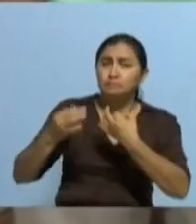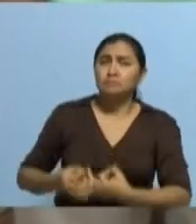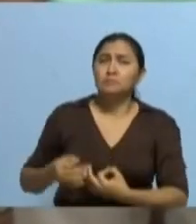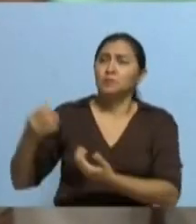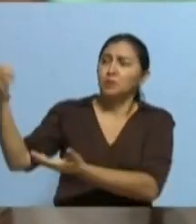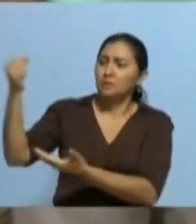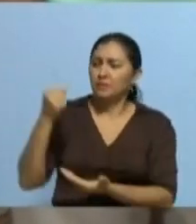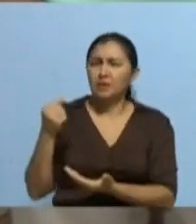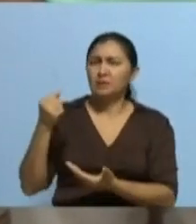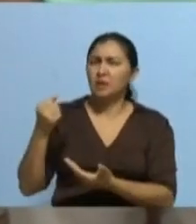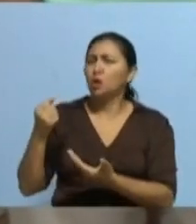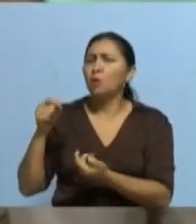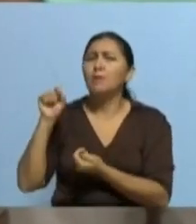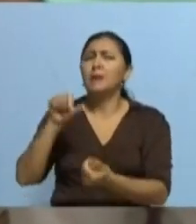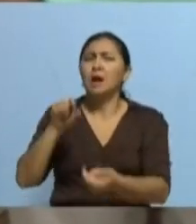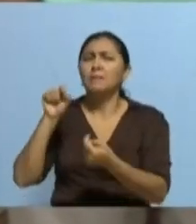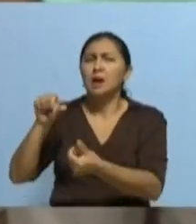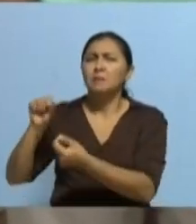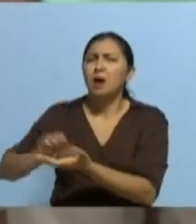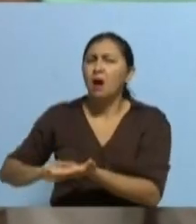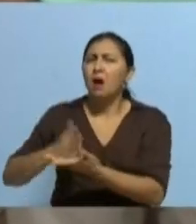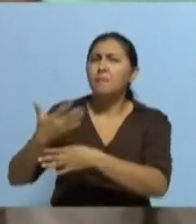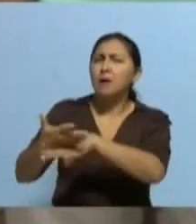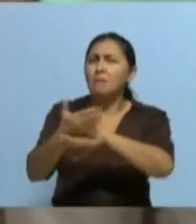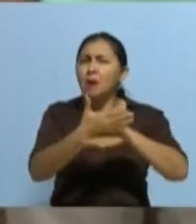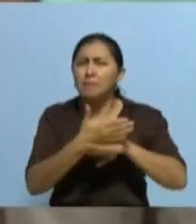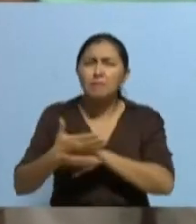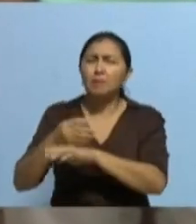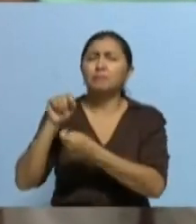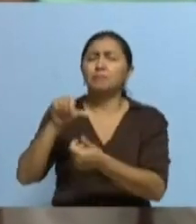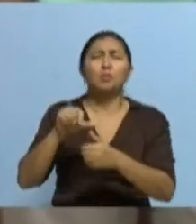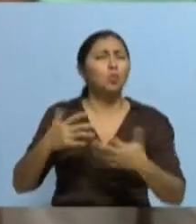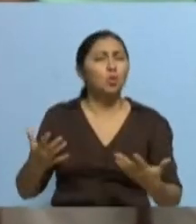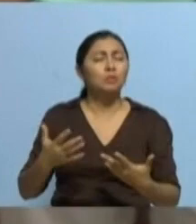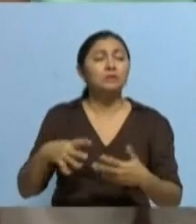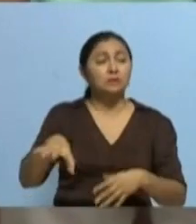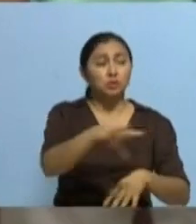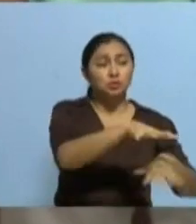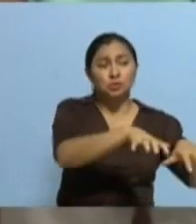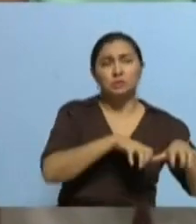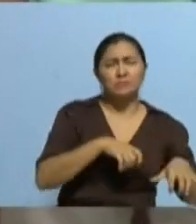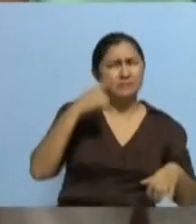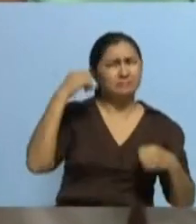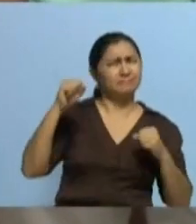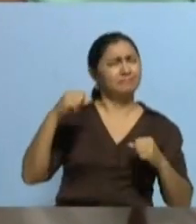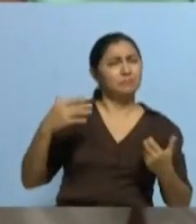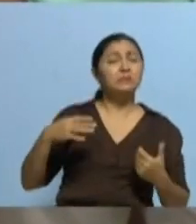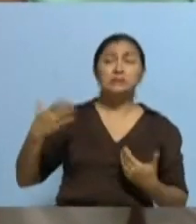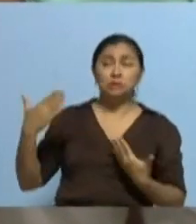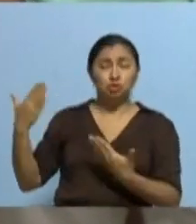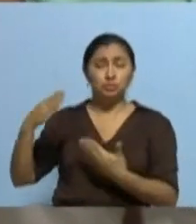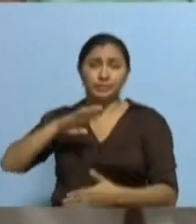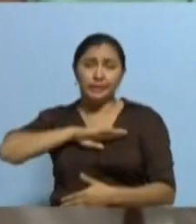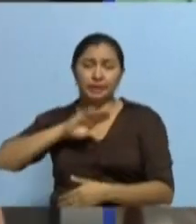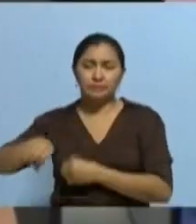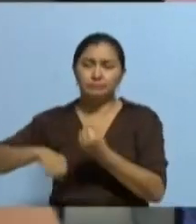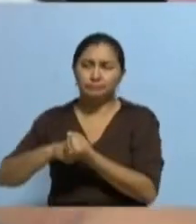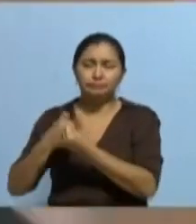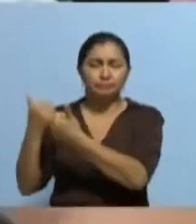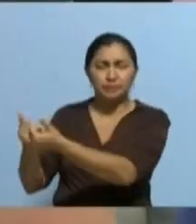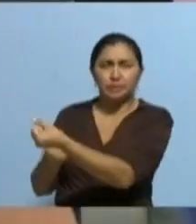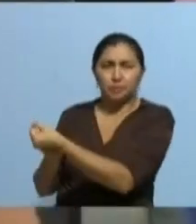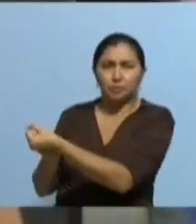porque es algo que preocupa mucho y la verdad es que respaldamos el gesto que tuvo el alcalde de Barranquilla. Hay